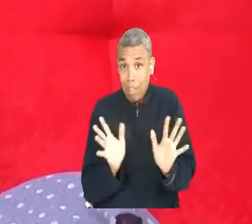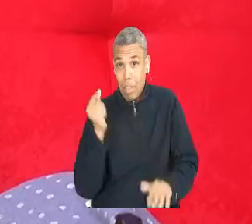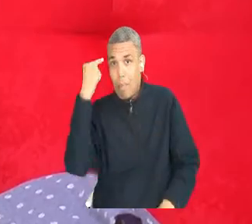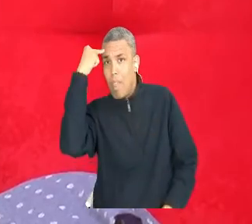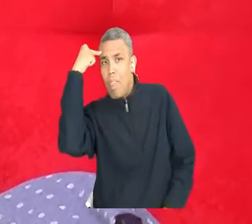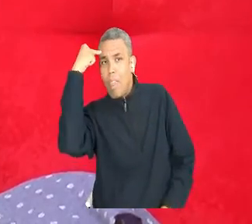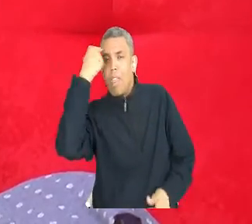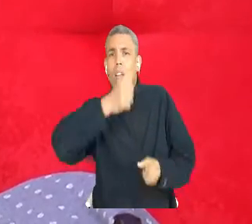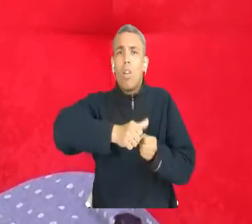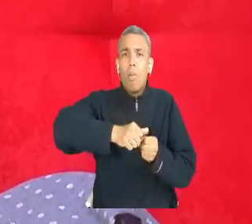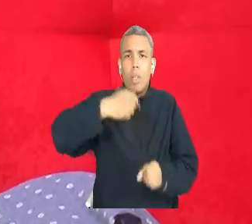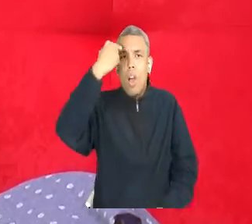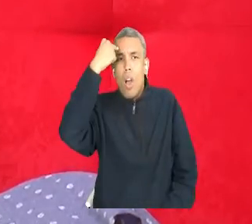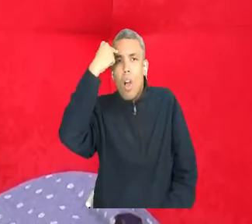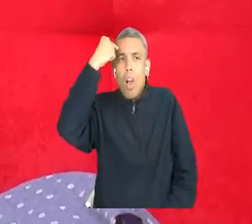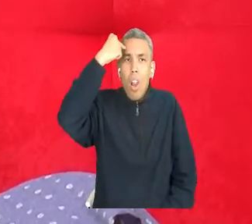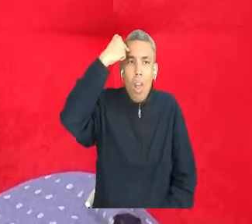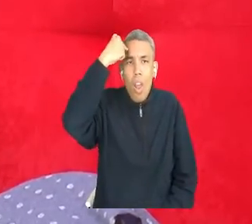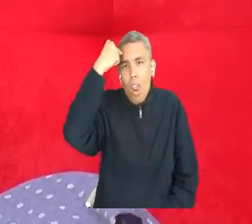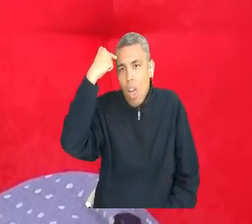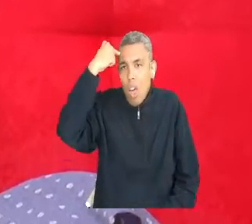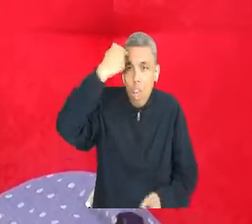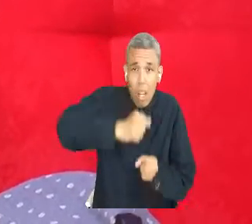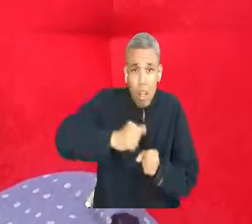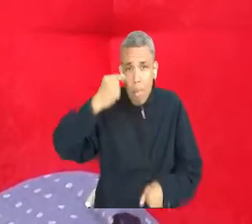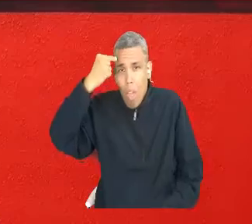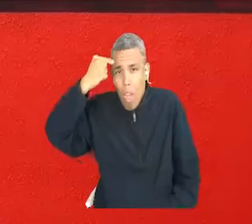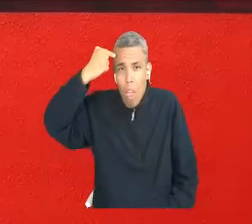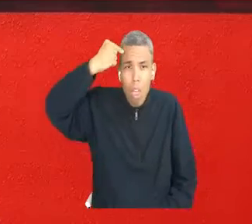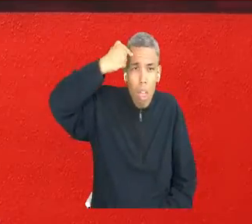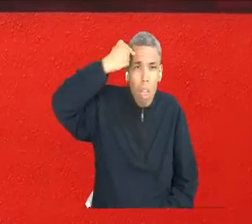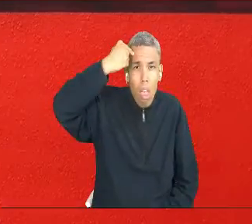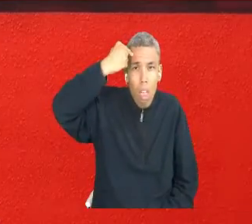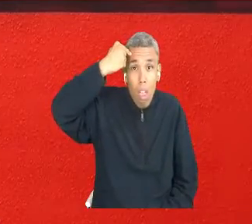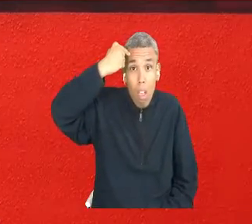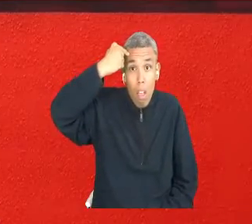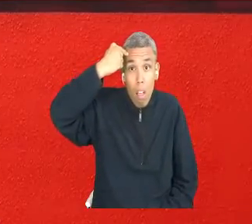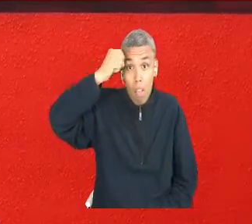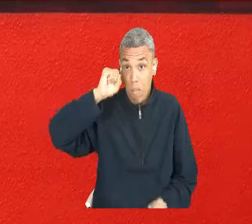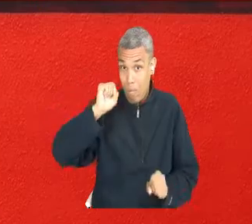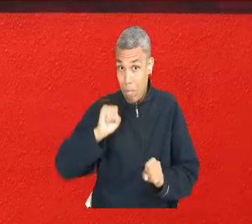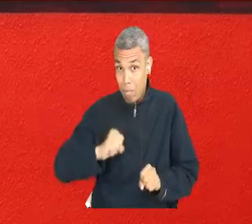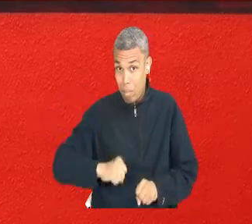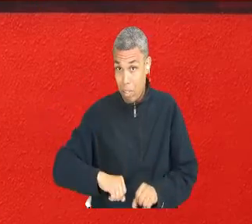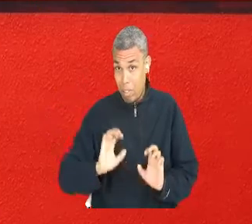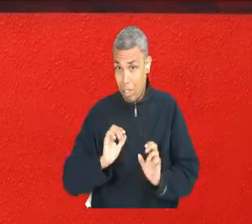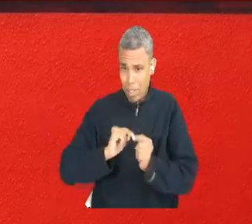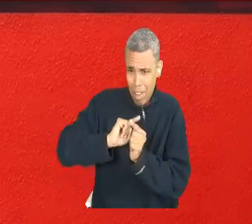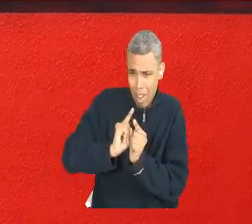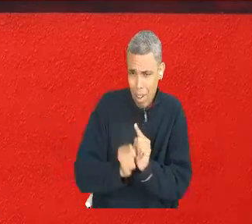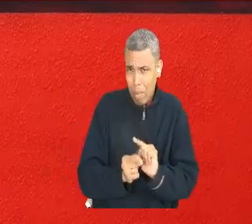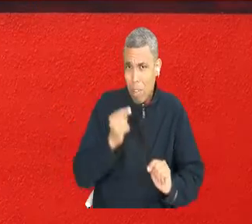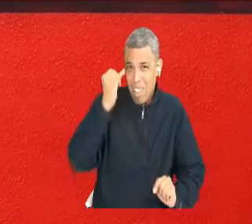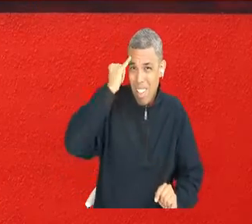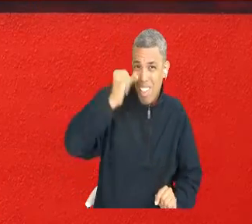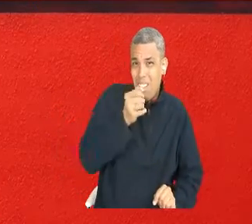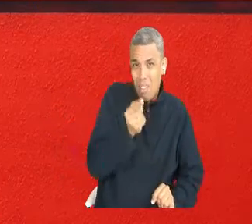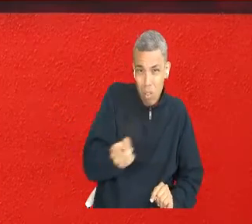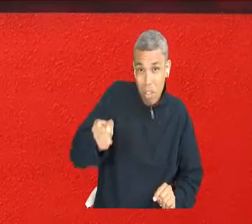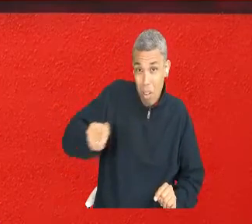en la industria del petróleo en arrancar nada sino que tenemos que empezar a mirar cuáles son las alternativas que nos brindan nuestra ciudad para empezar a